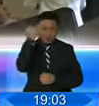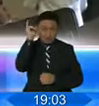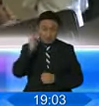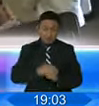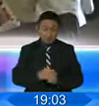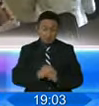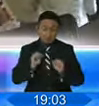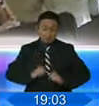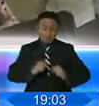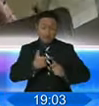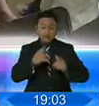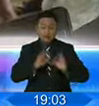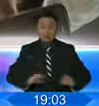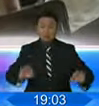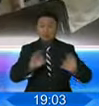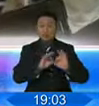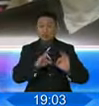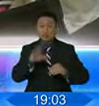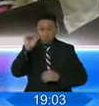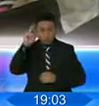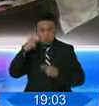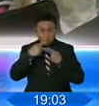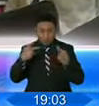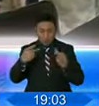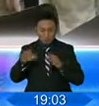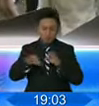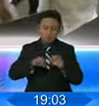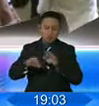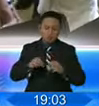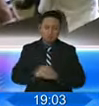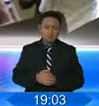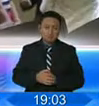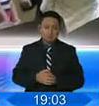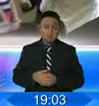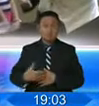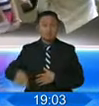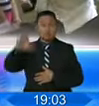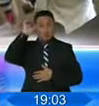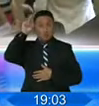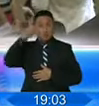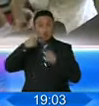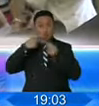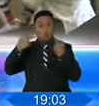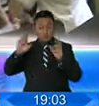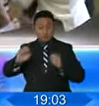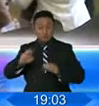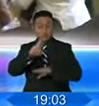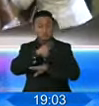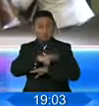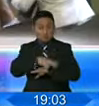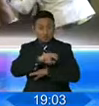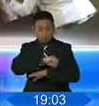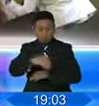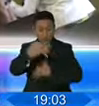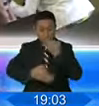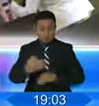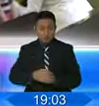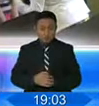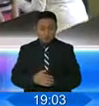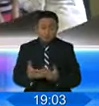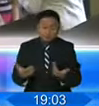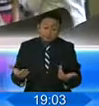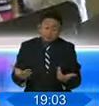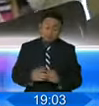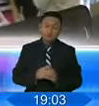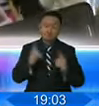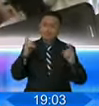será importante rendir cuentas a la opinión pública. Y si la opinión pública mayoritariamente quiere fiscalización y juicio, será muy